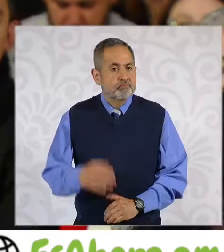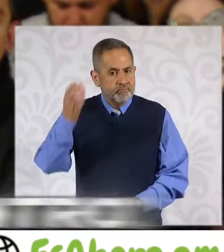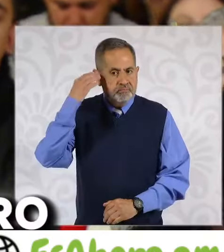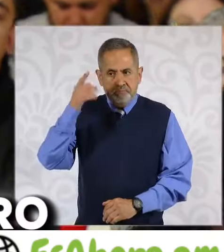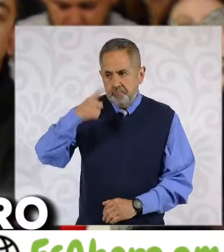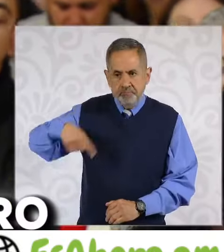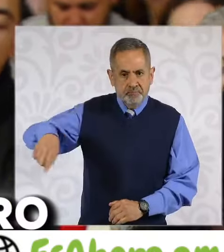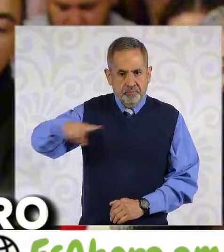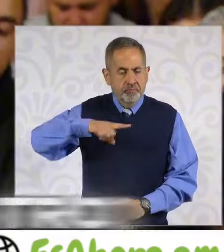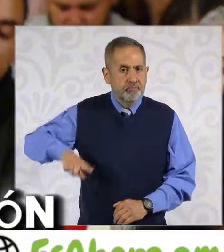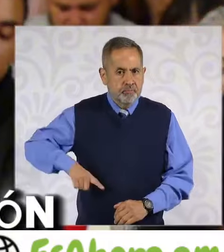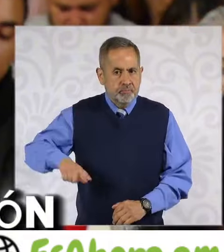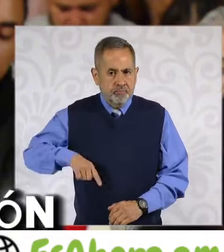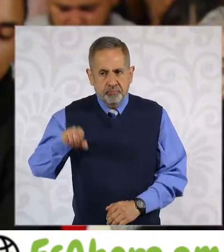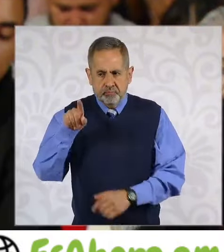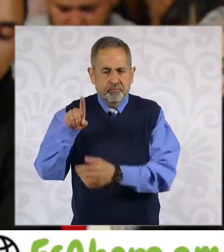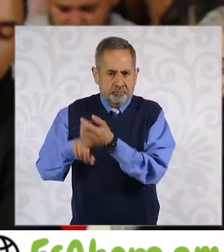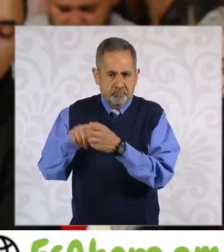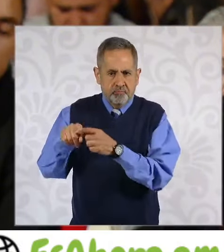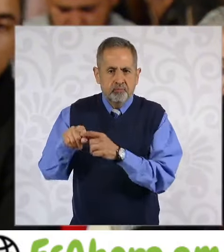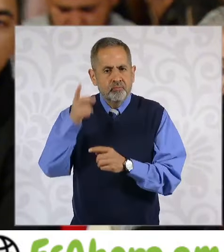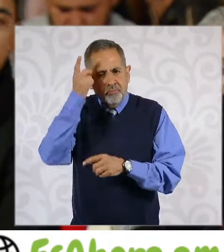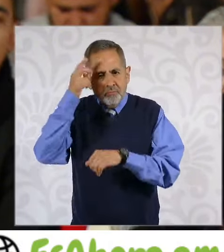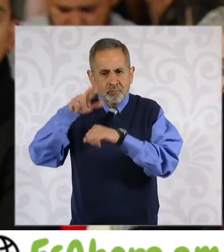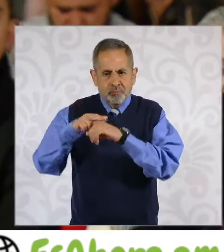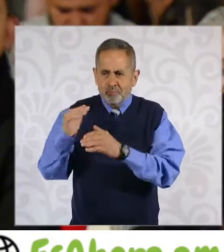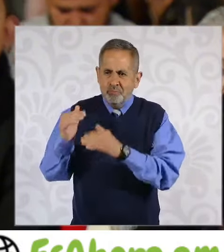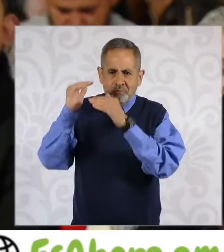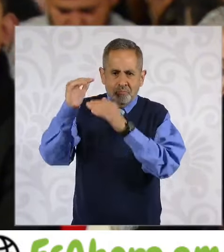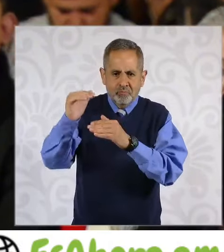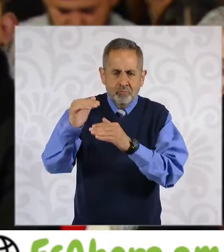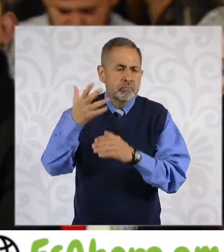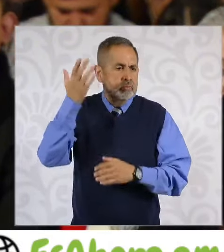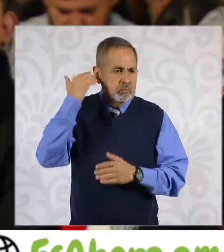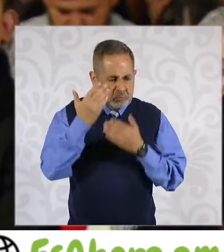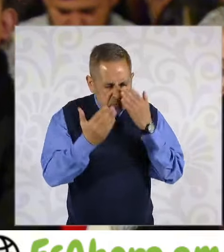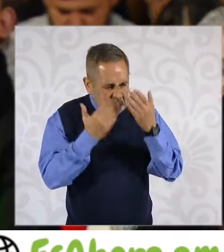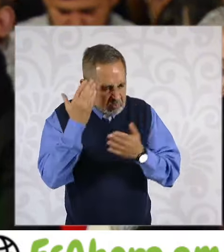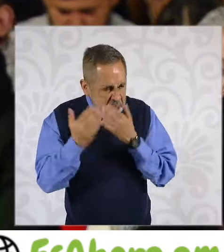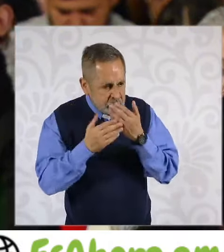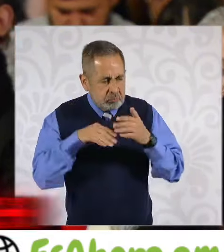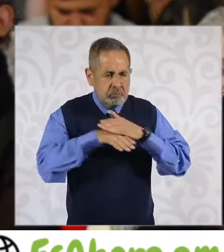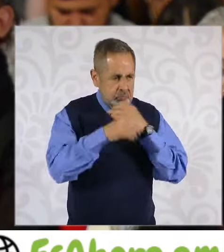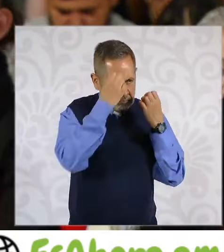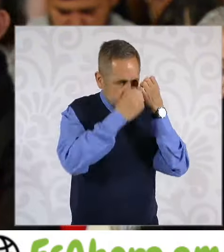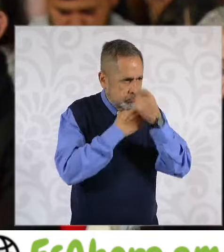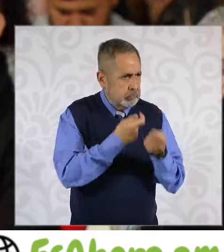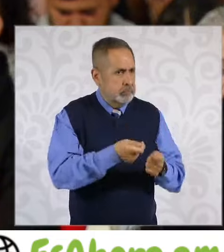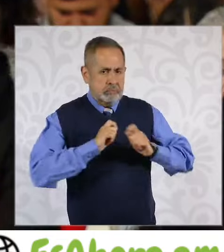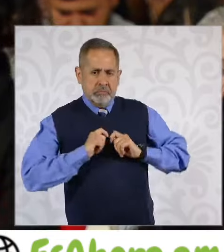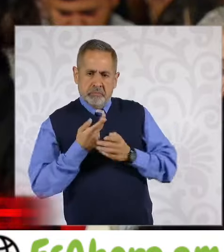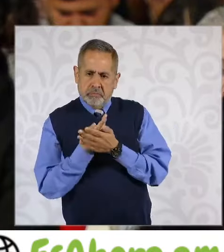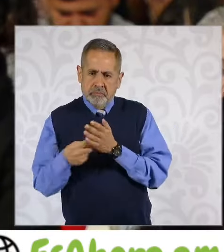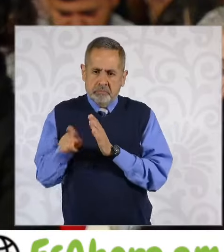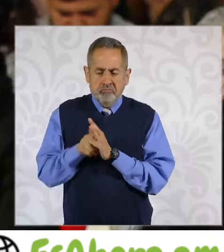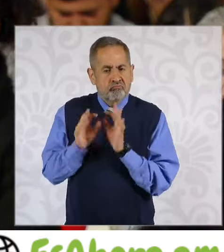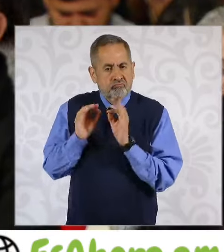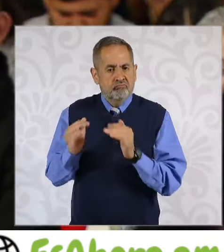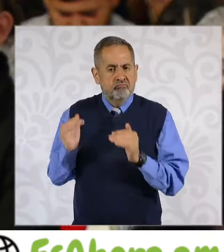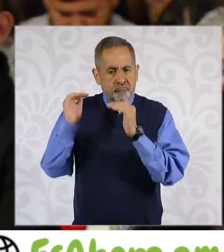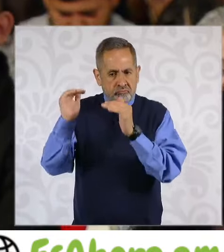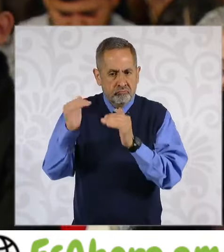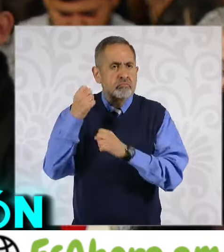bien una carrera dentro de la administración pública, pero eso no se ha dado. De hecho, ya la ley ya prácticamente es obsoleta, se creó